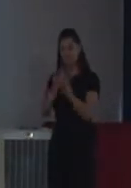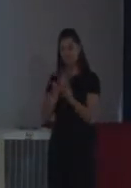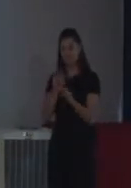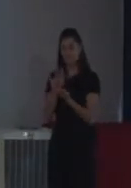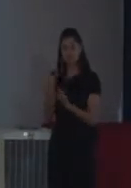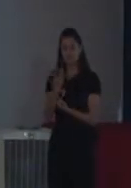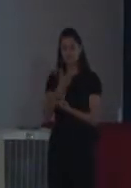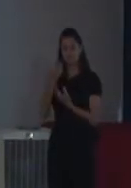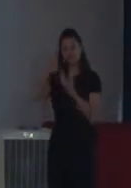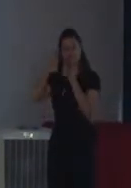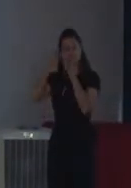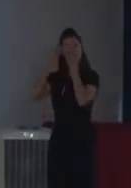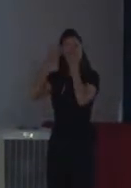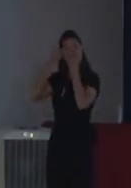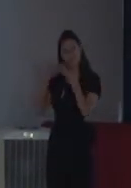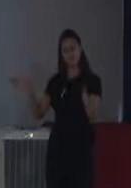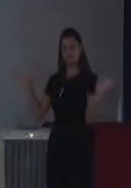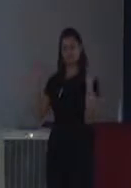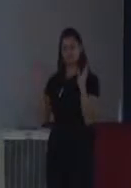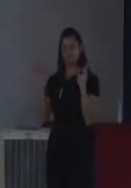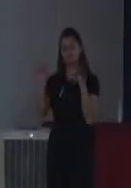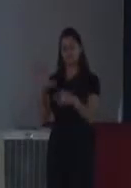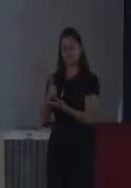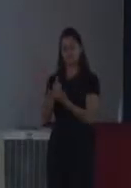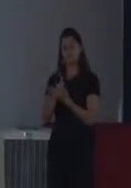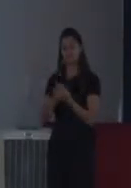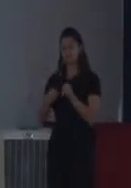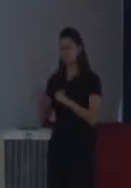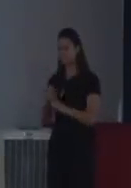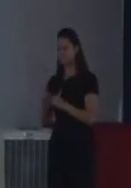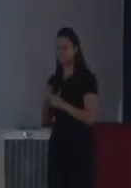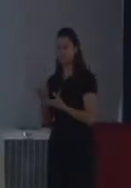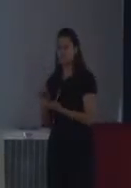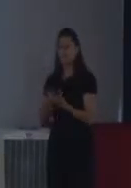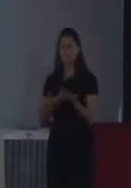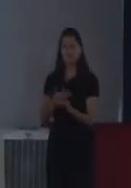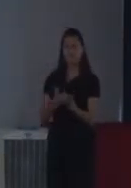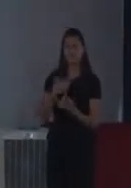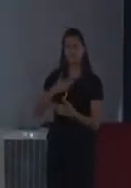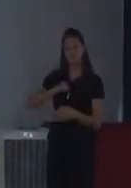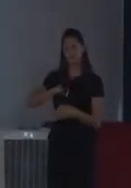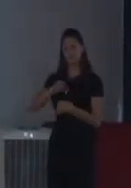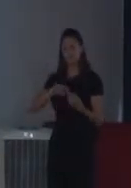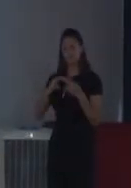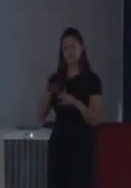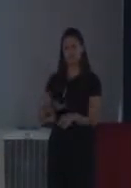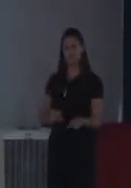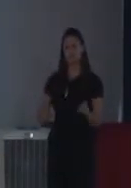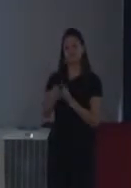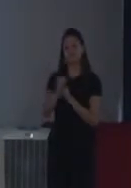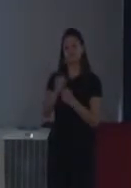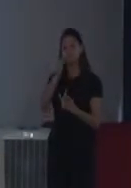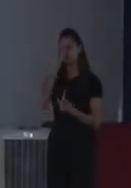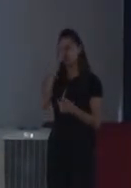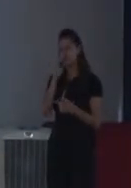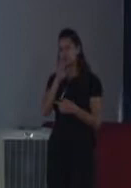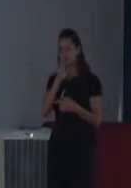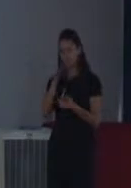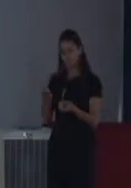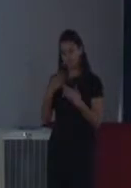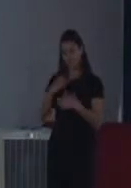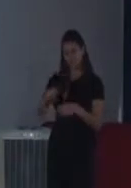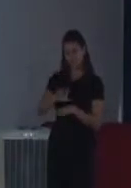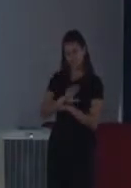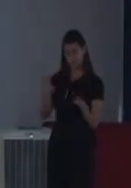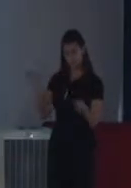también esas barreras mentales, pero ayudarnos también a movilizar la exigibilidad de nuestros derechos frente a la sociedad, porque los derechos no solamente los viola el Estado, los viola